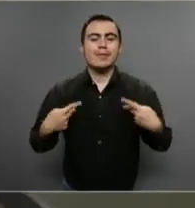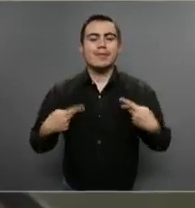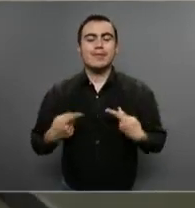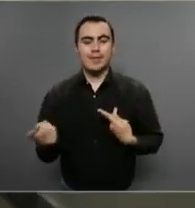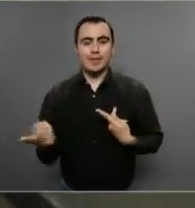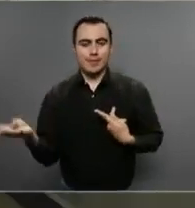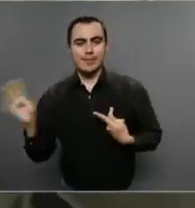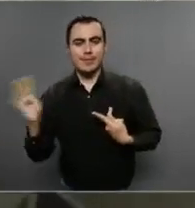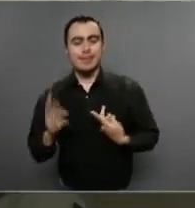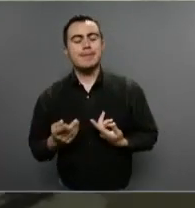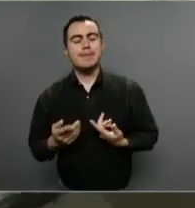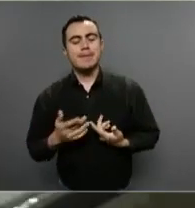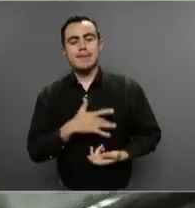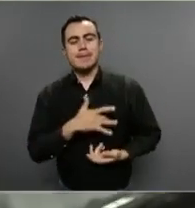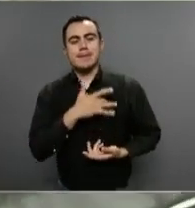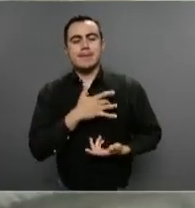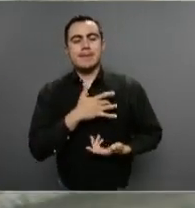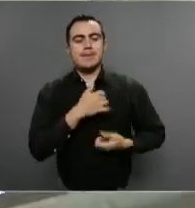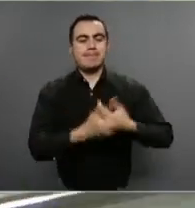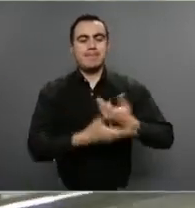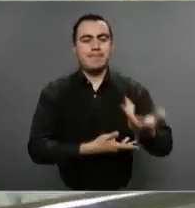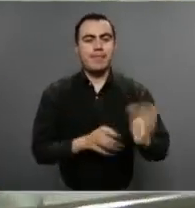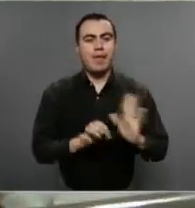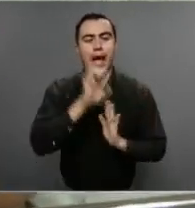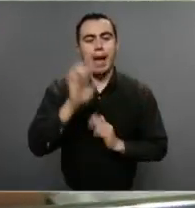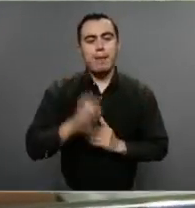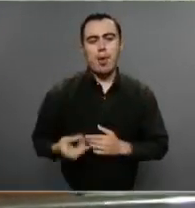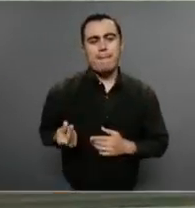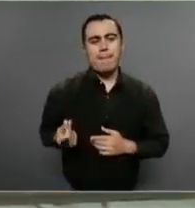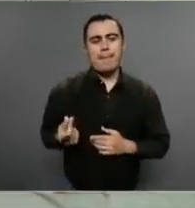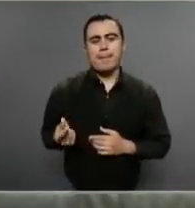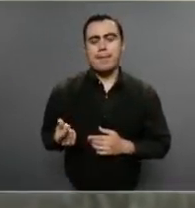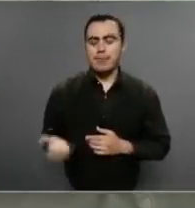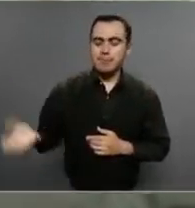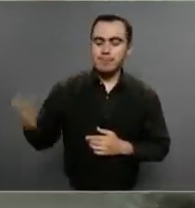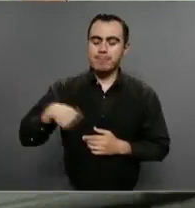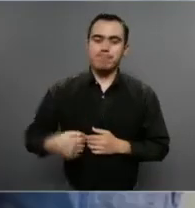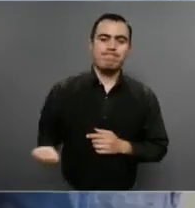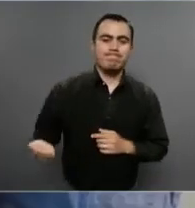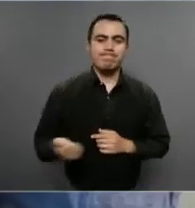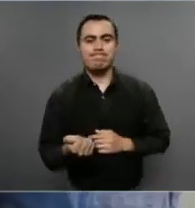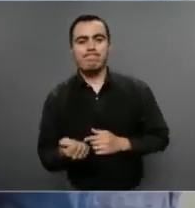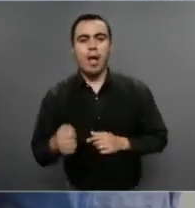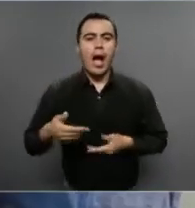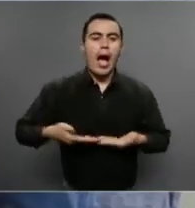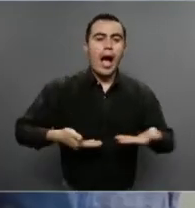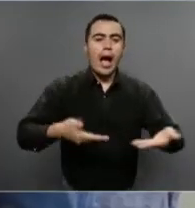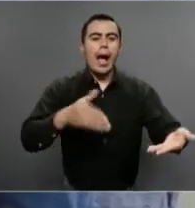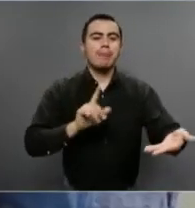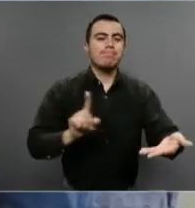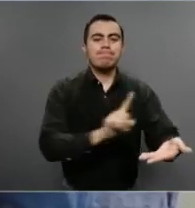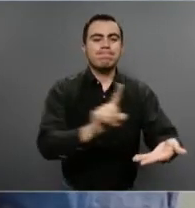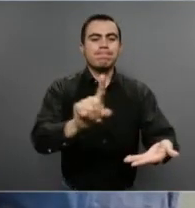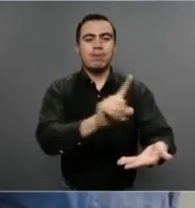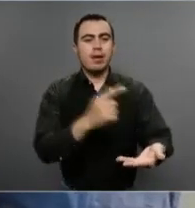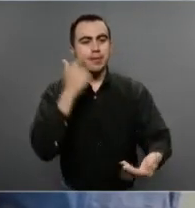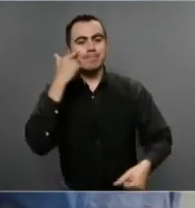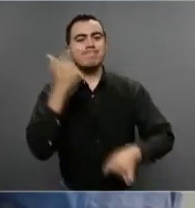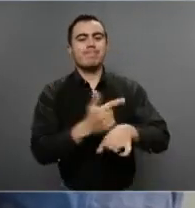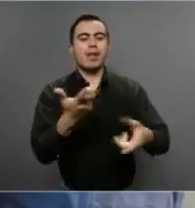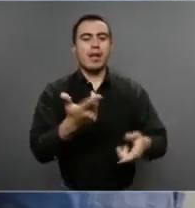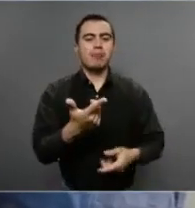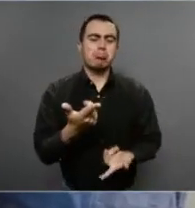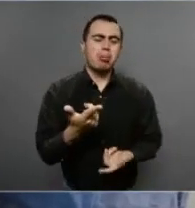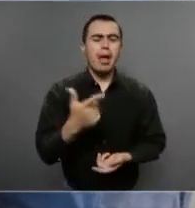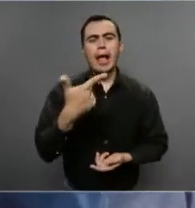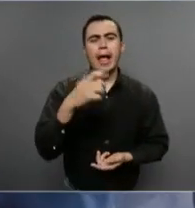salir a la calle, mira, con que les regalen un poco de gel, un poco de jabón de manos o jabón